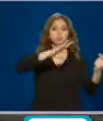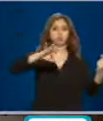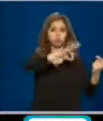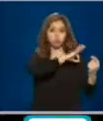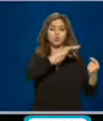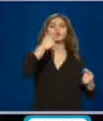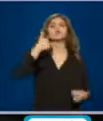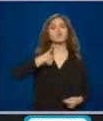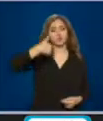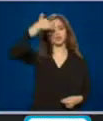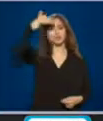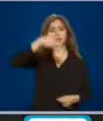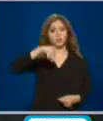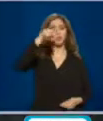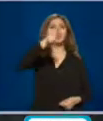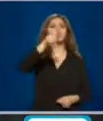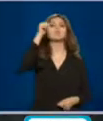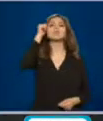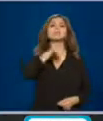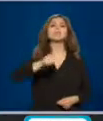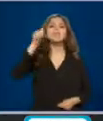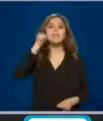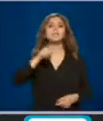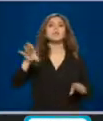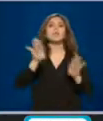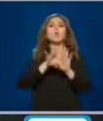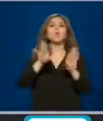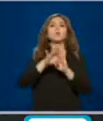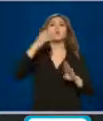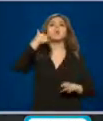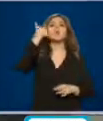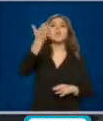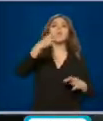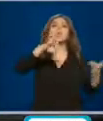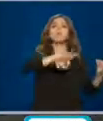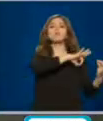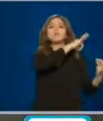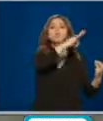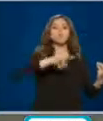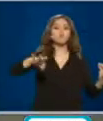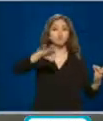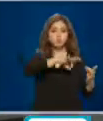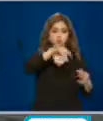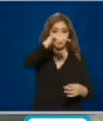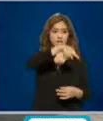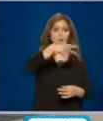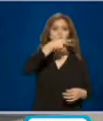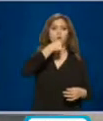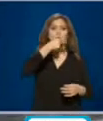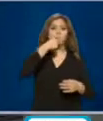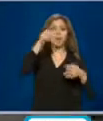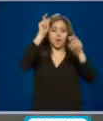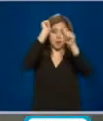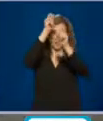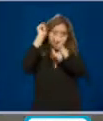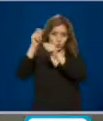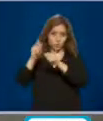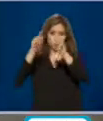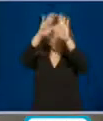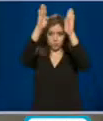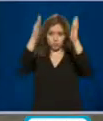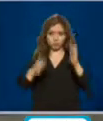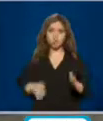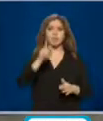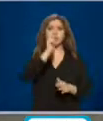Yo sabía que usted siempre quiso ser mariachi, como esta escultura aquí, donde se